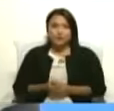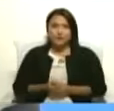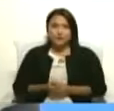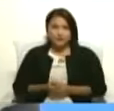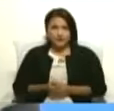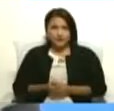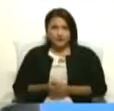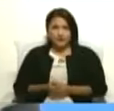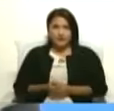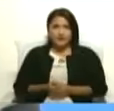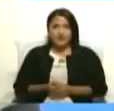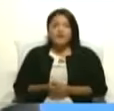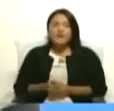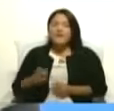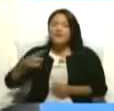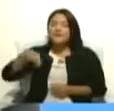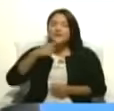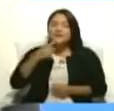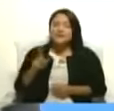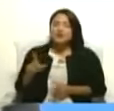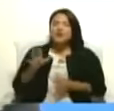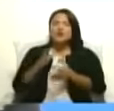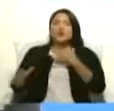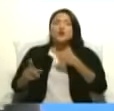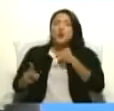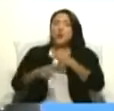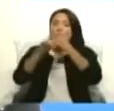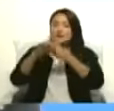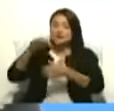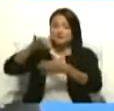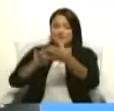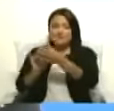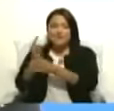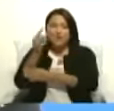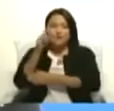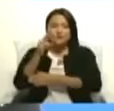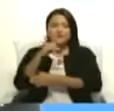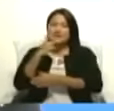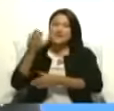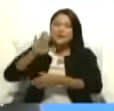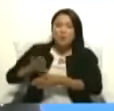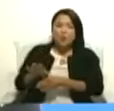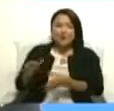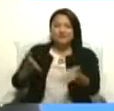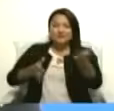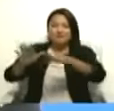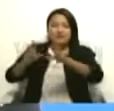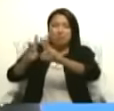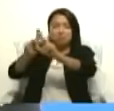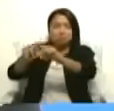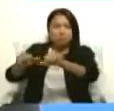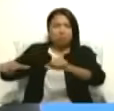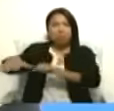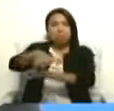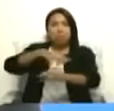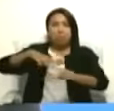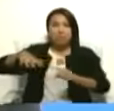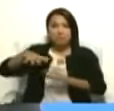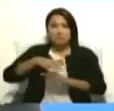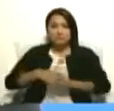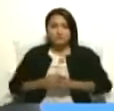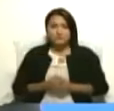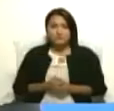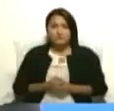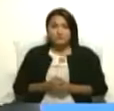Sembradores de cenizas y les dice Los Sembradores de ceniza son en la vida